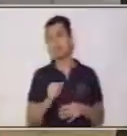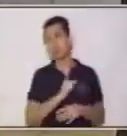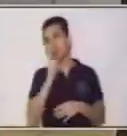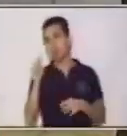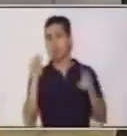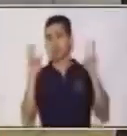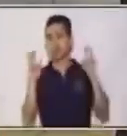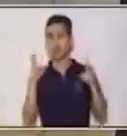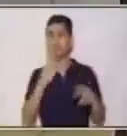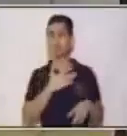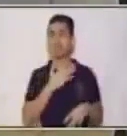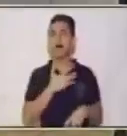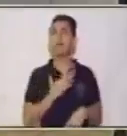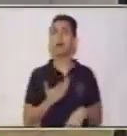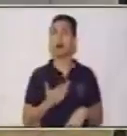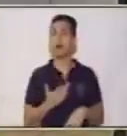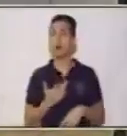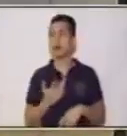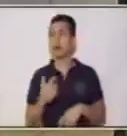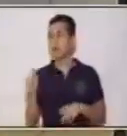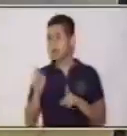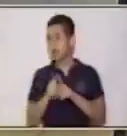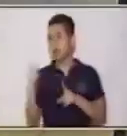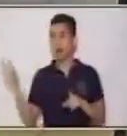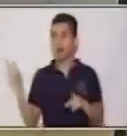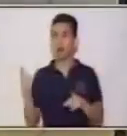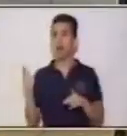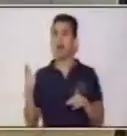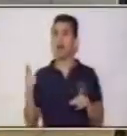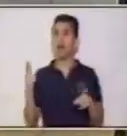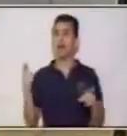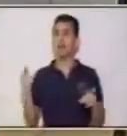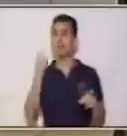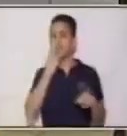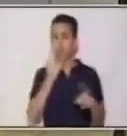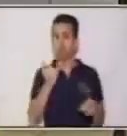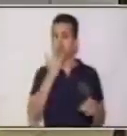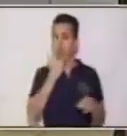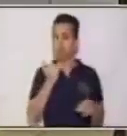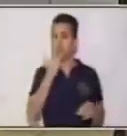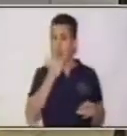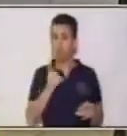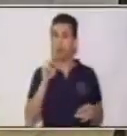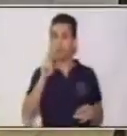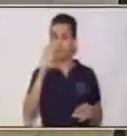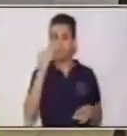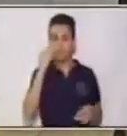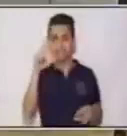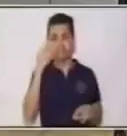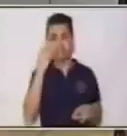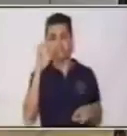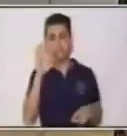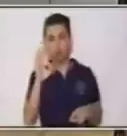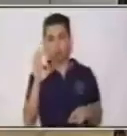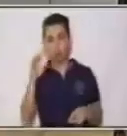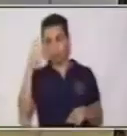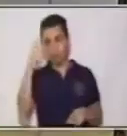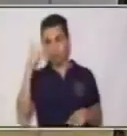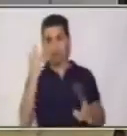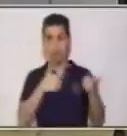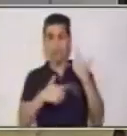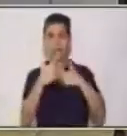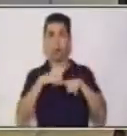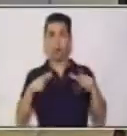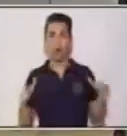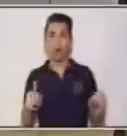como un vicio del lenguaje, al igual que los extranjerismos. Hay personas que utilizan mucho extranjerismos, se conoce como un